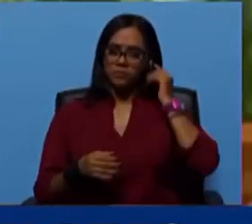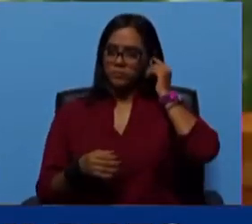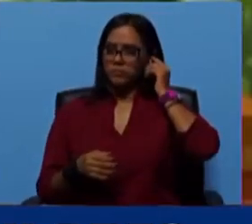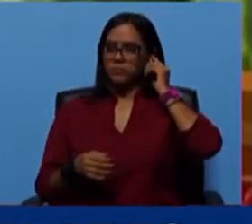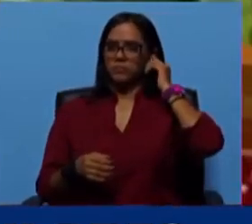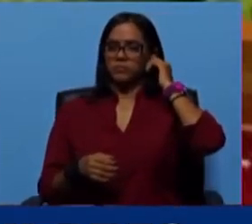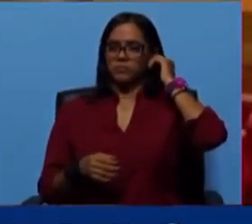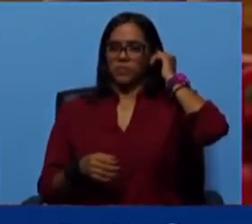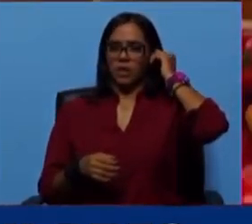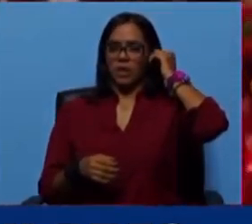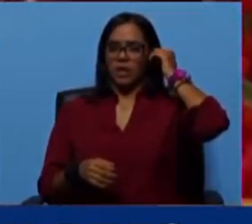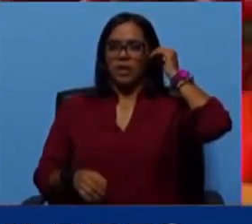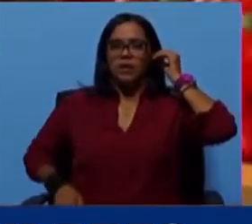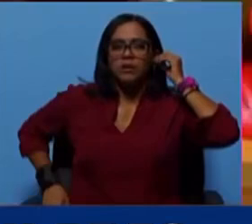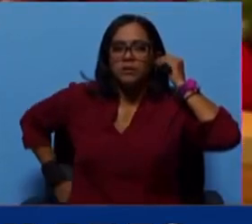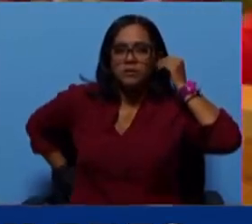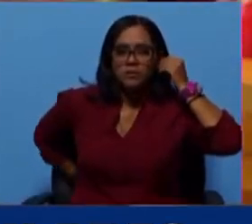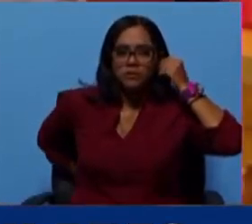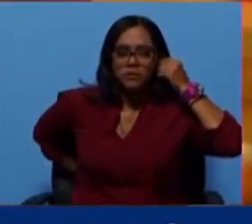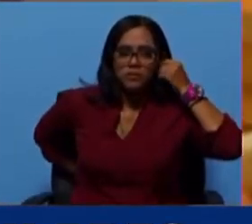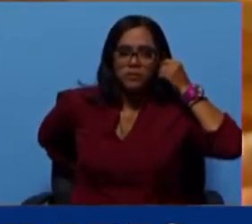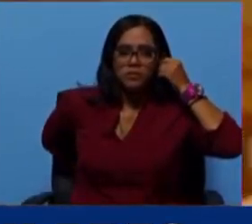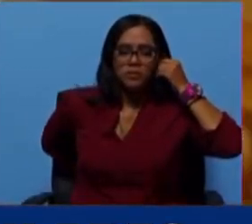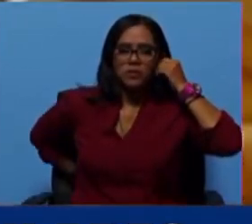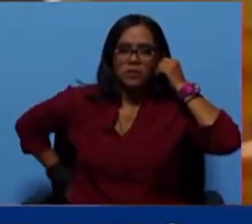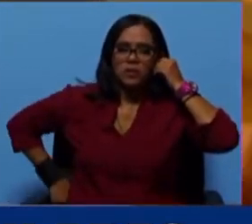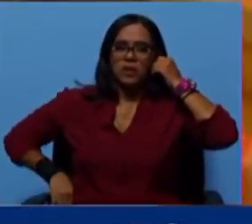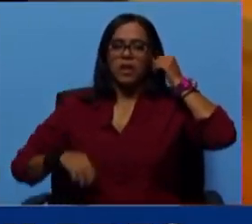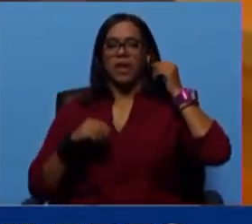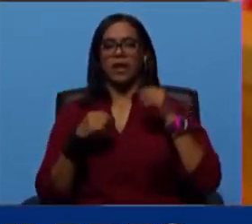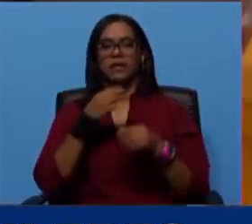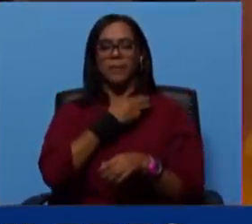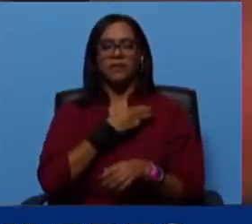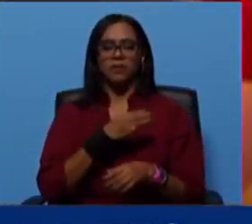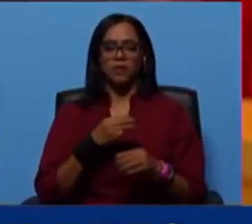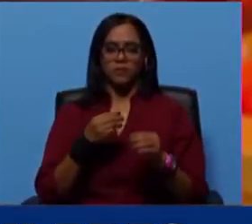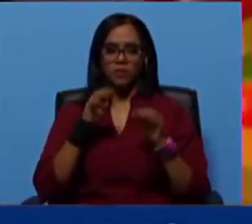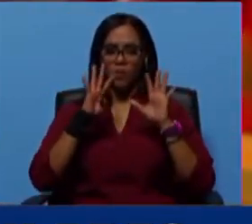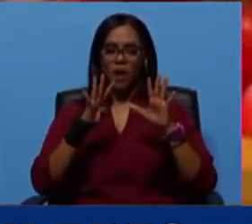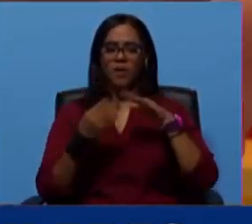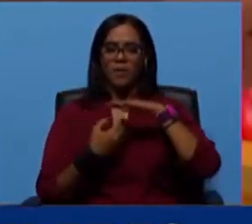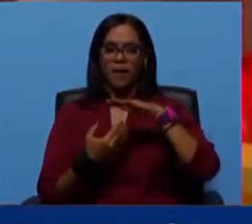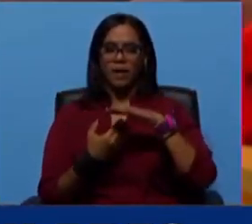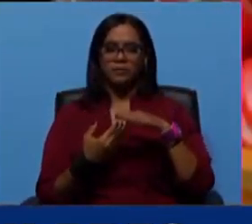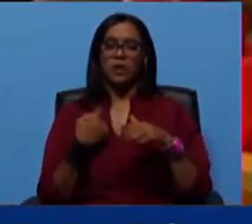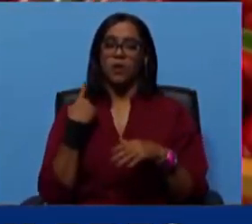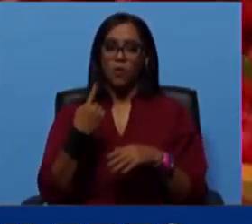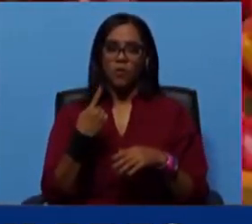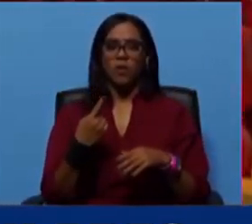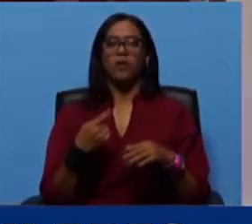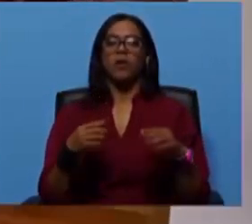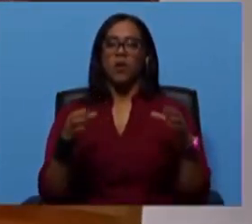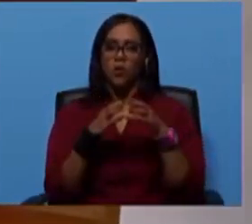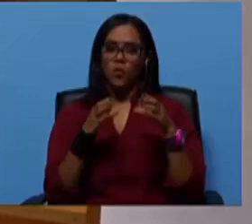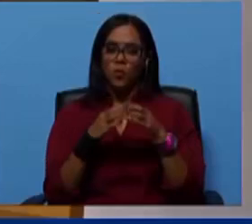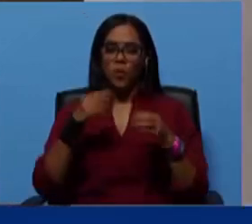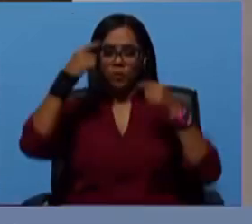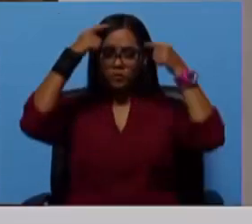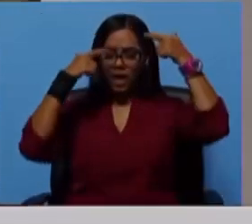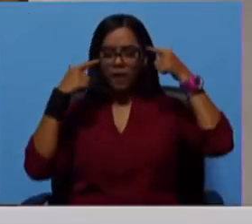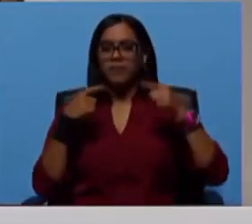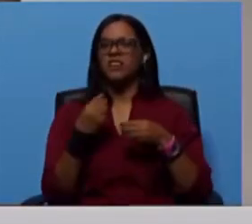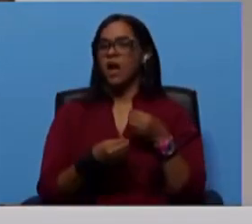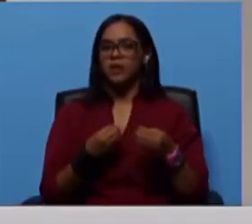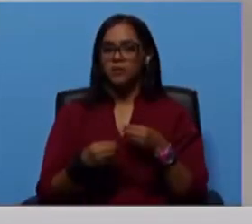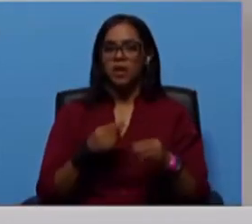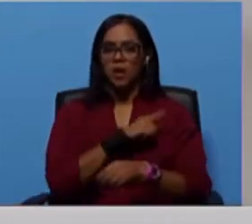Gran Misión viene conformada por 9 vértices. El primer vértice es la conformación de las Brigadas Hugo Chávez. ¿Qué hacen estas Brigadas Hugo Chávez? Es el poder